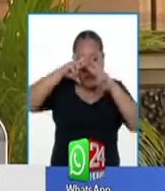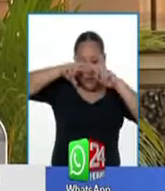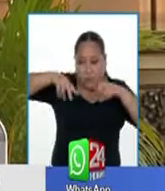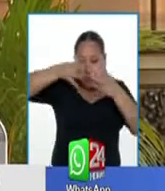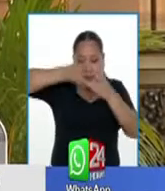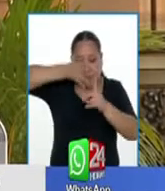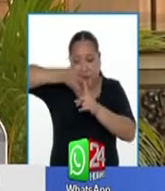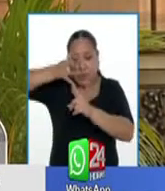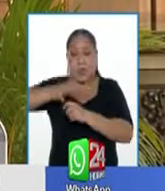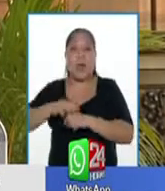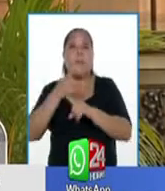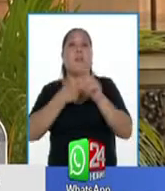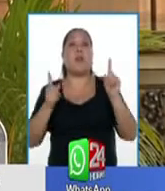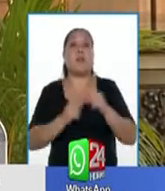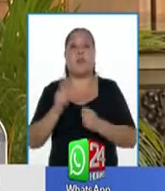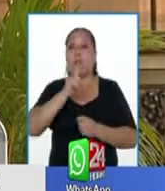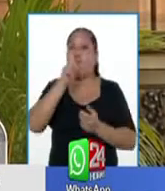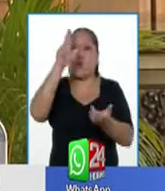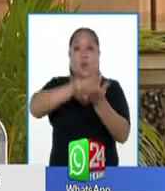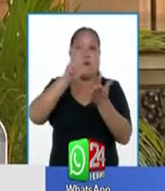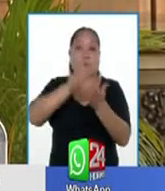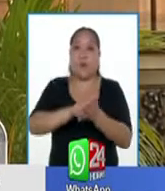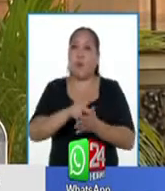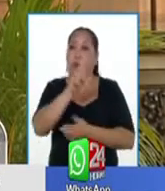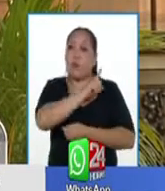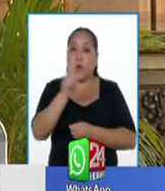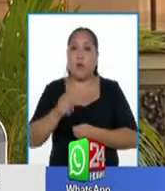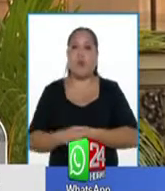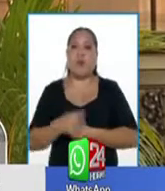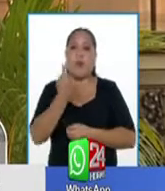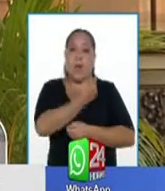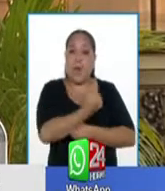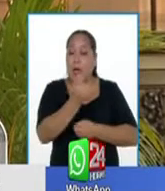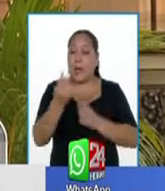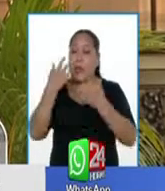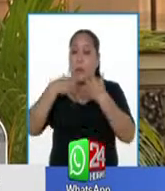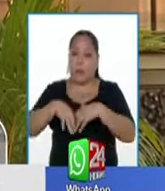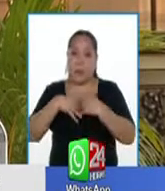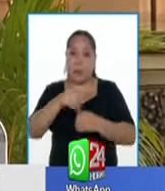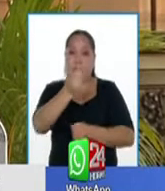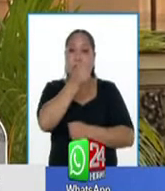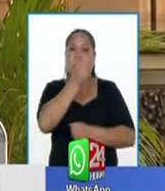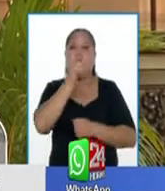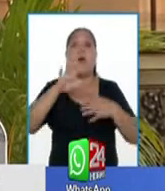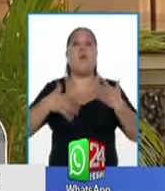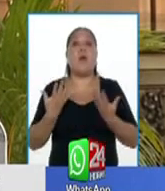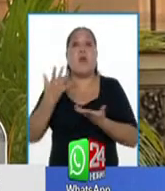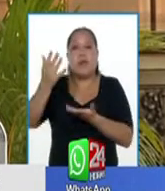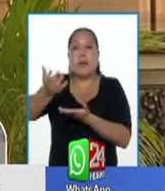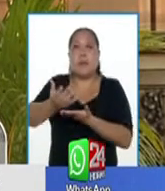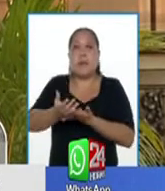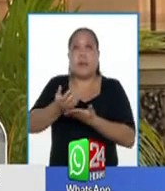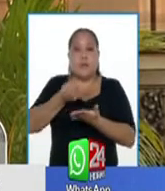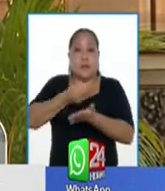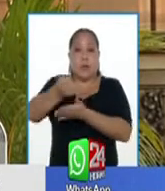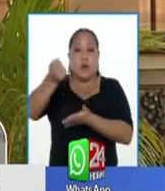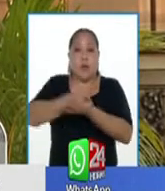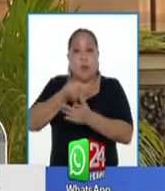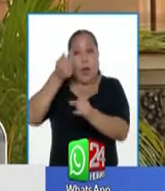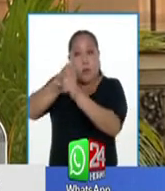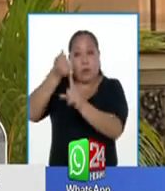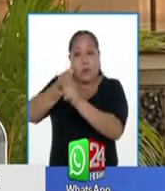está autorizado es para que cada empresa privada pueda importar por su cuenta lo que